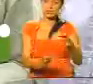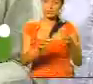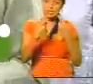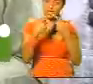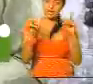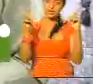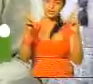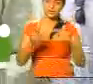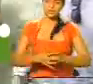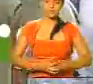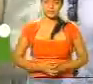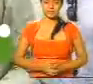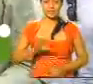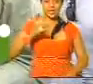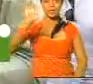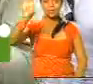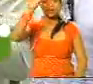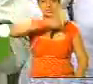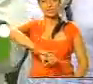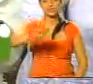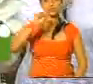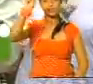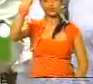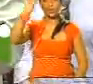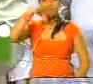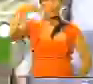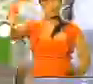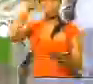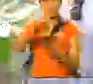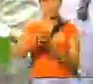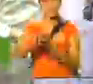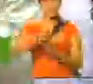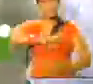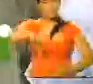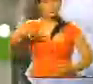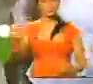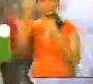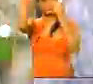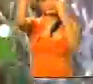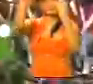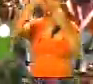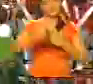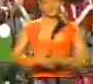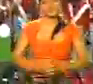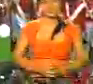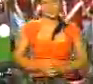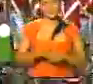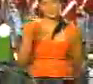libertad. Patria, socialismo, muerte. Nosotros venceremos.